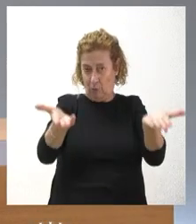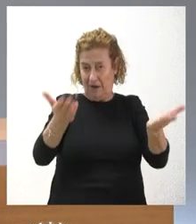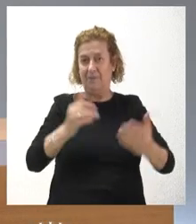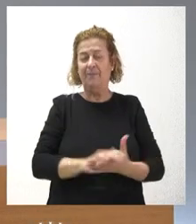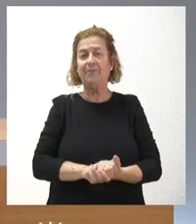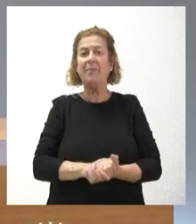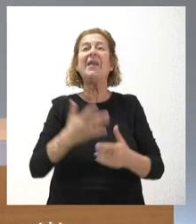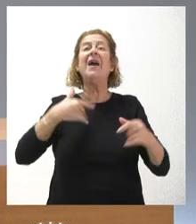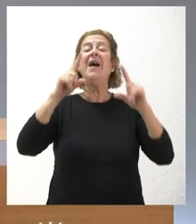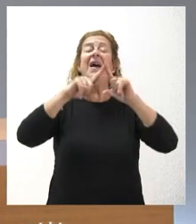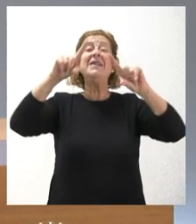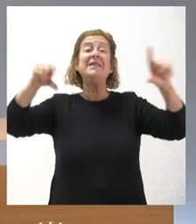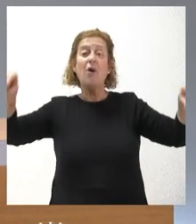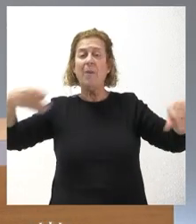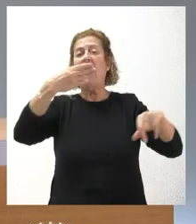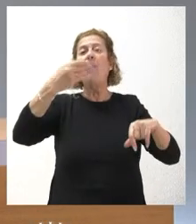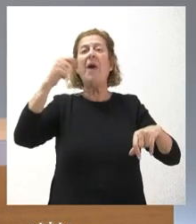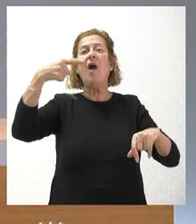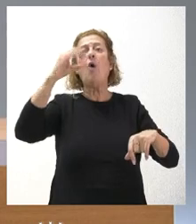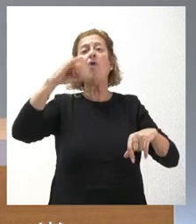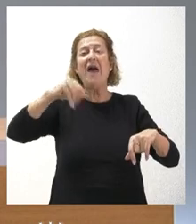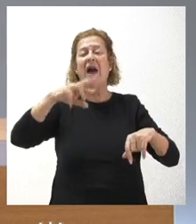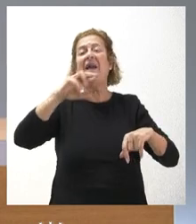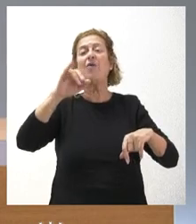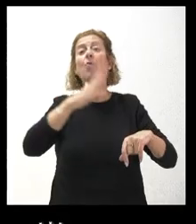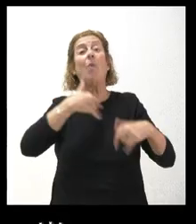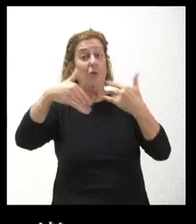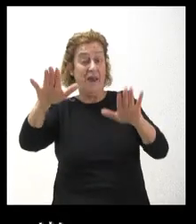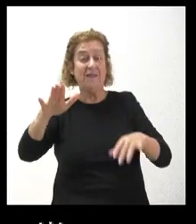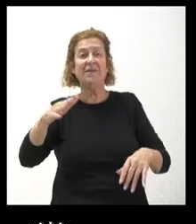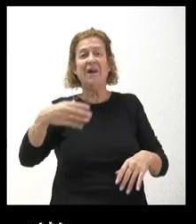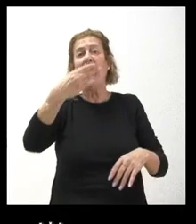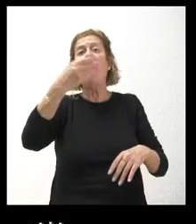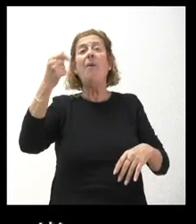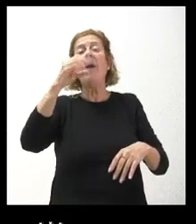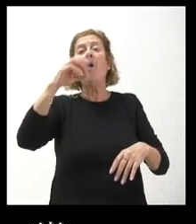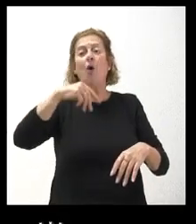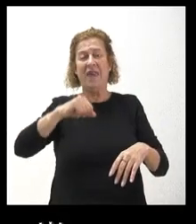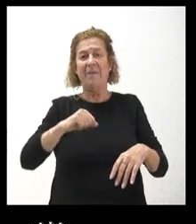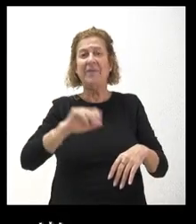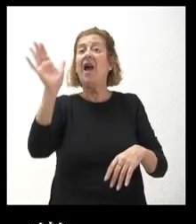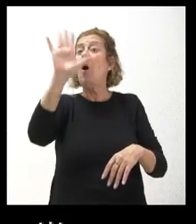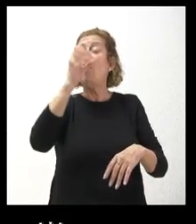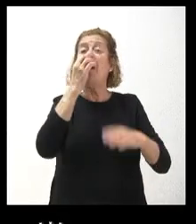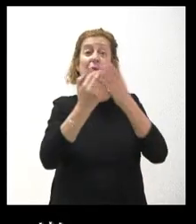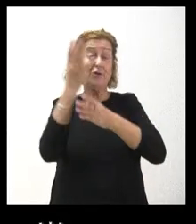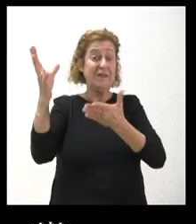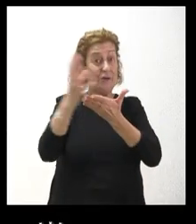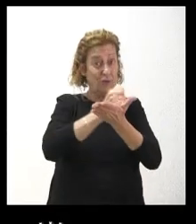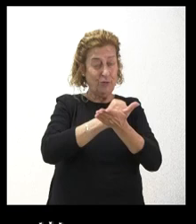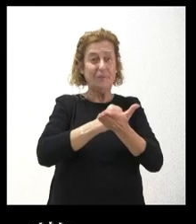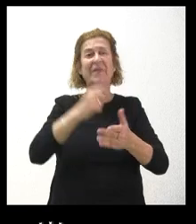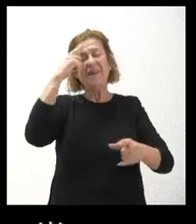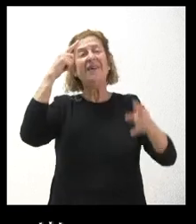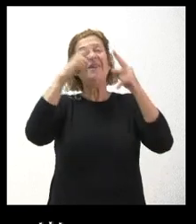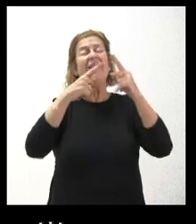Segovia Audaz tenemos a begoña Rincón cuando quieras begoña Hola Muy buenos días a todos insistiendo en